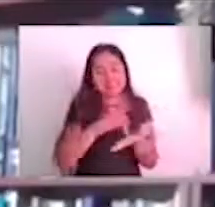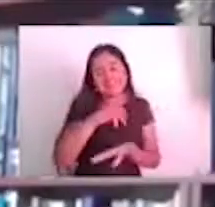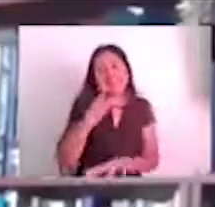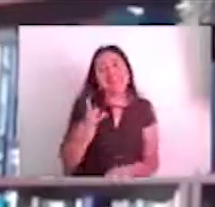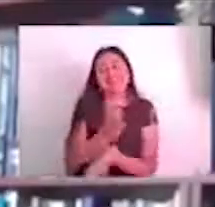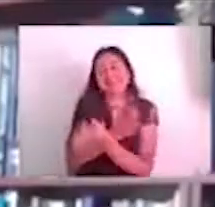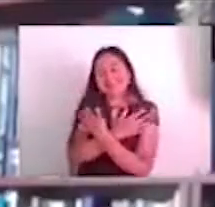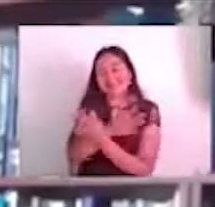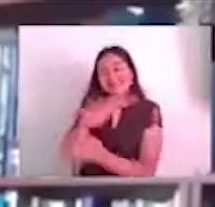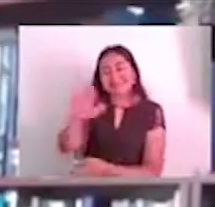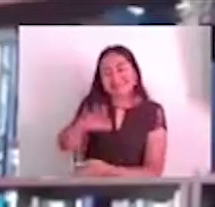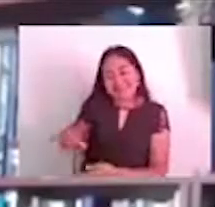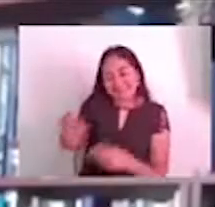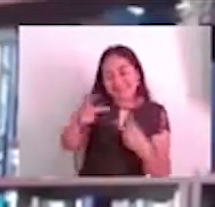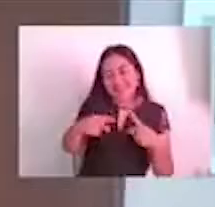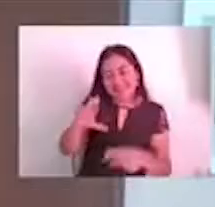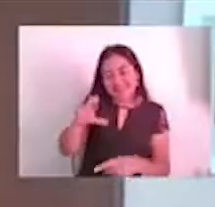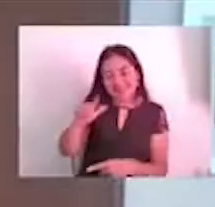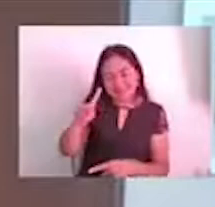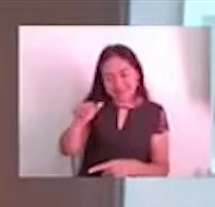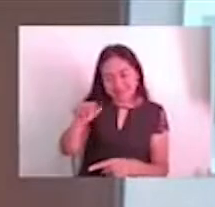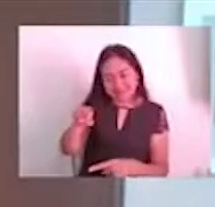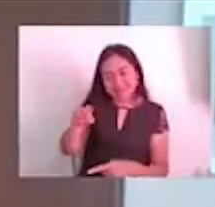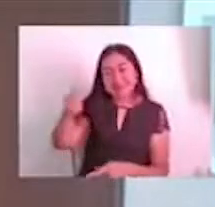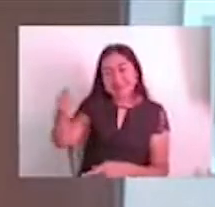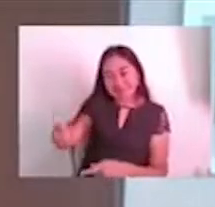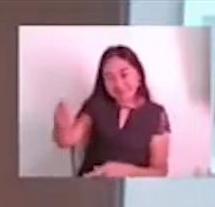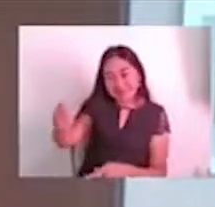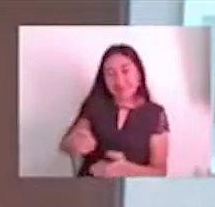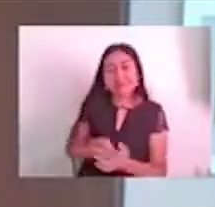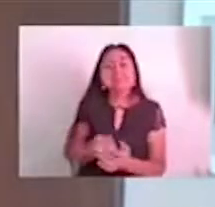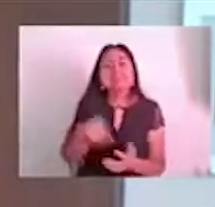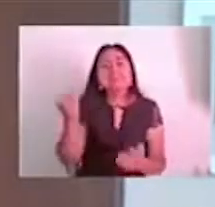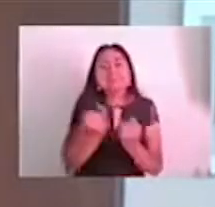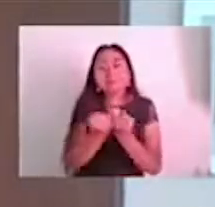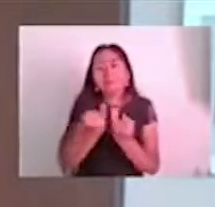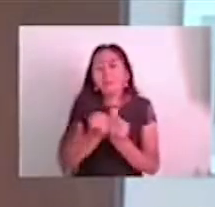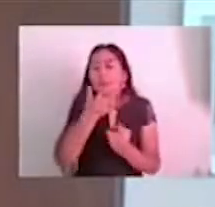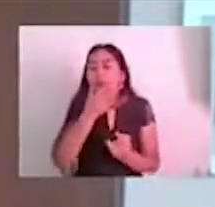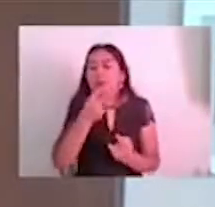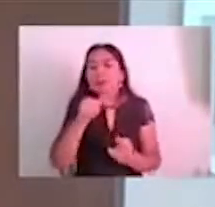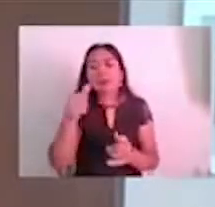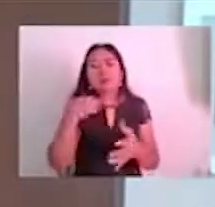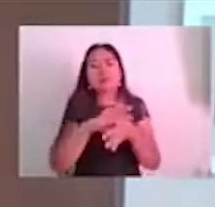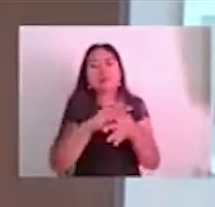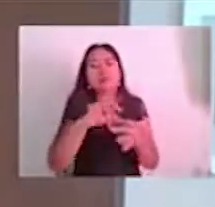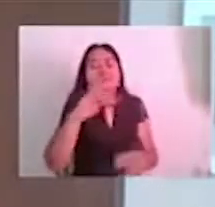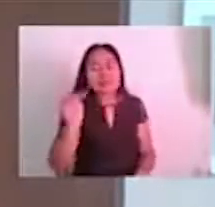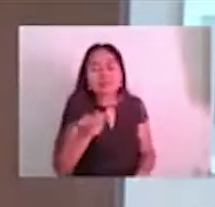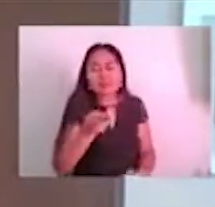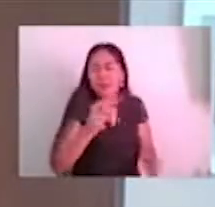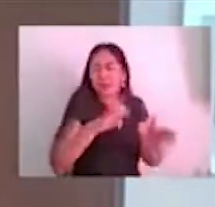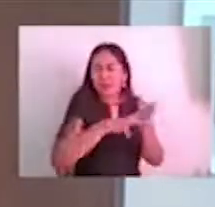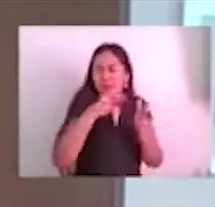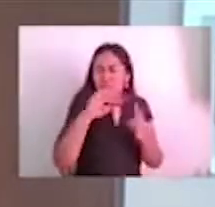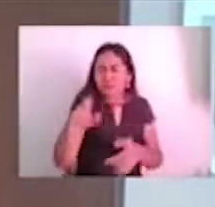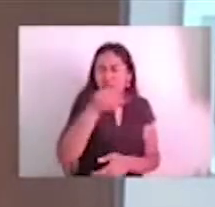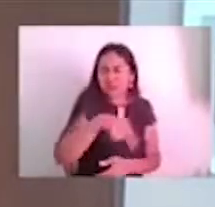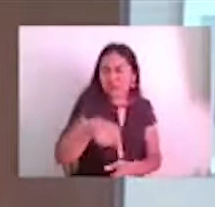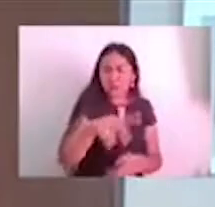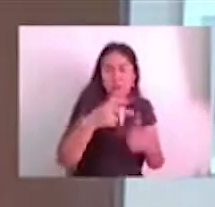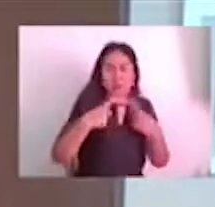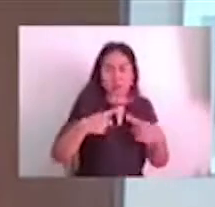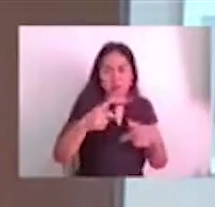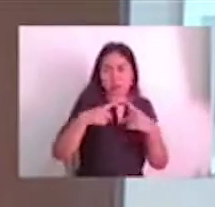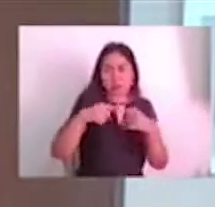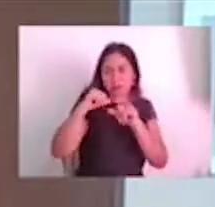Calpan. Y Santos Valdivia pregunta, doctor Eduardo, si los encomenderos fueron los jefes